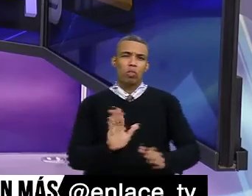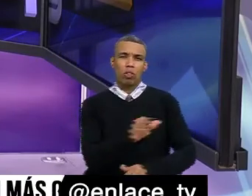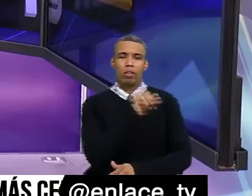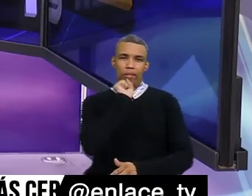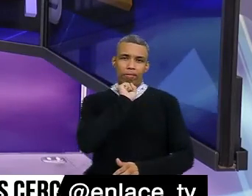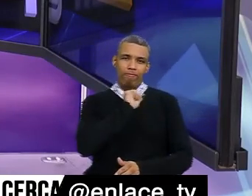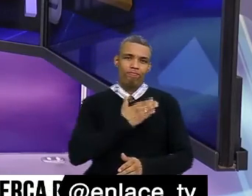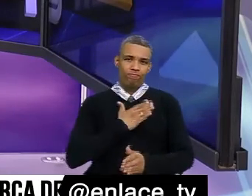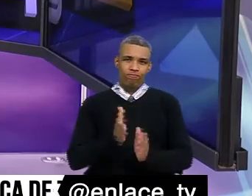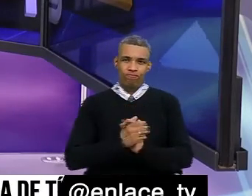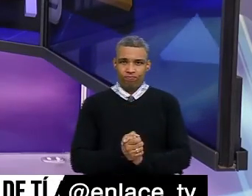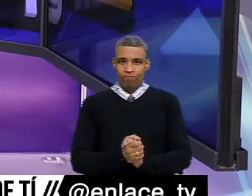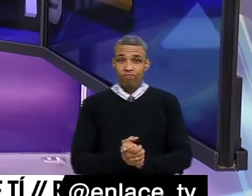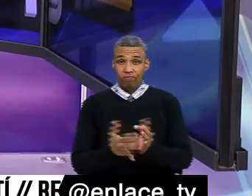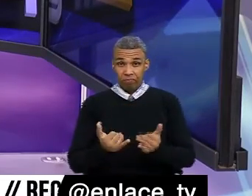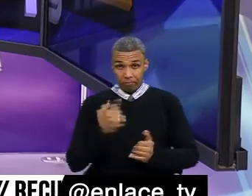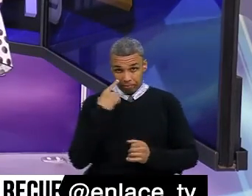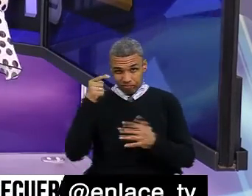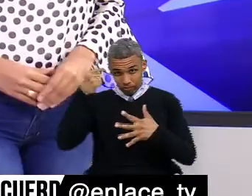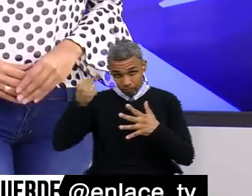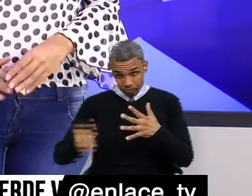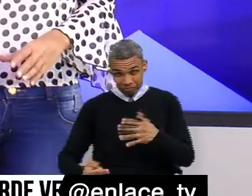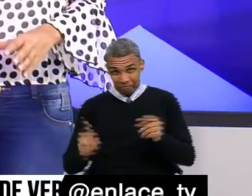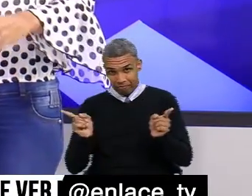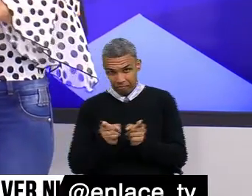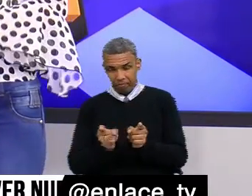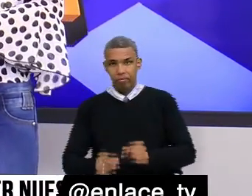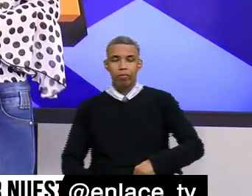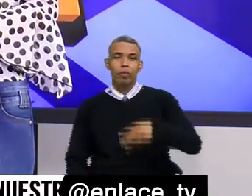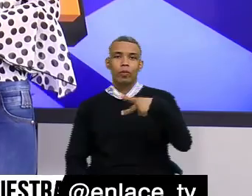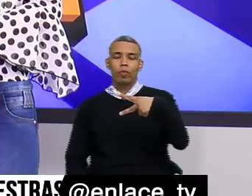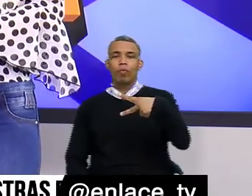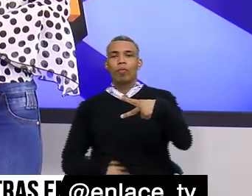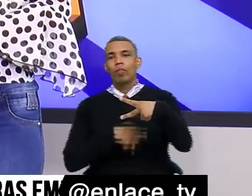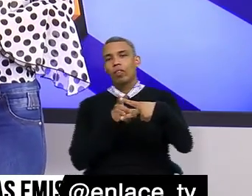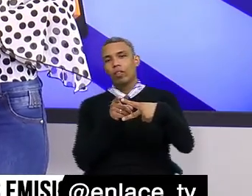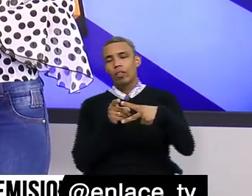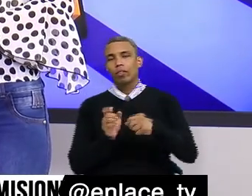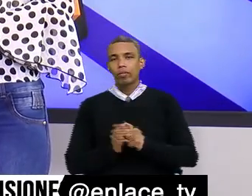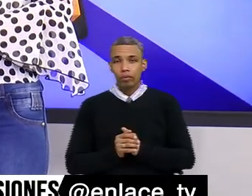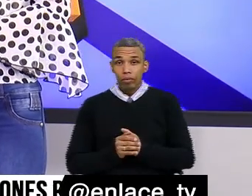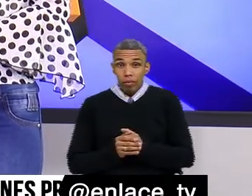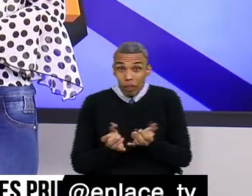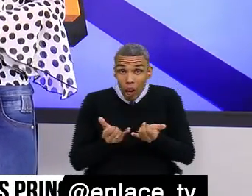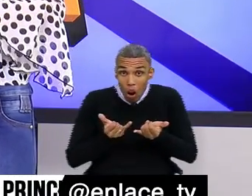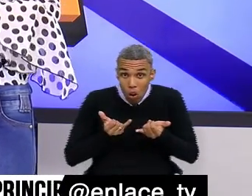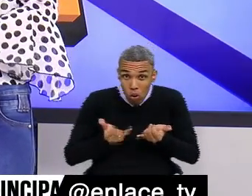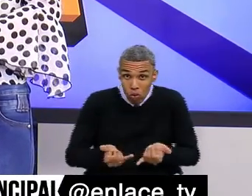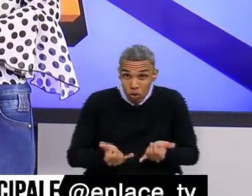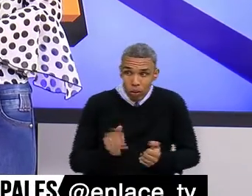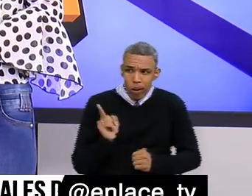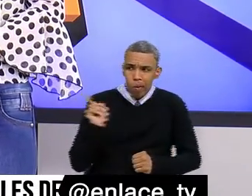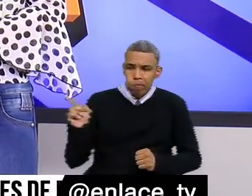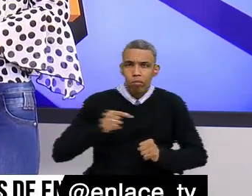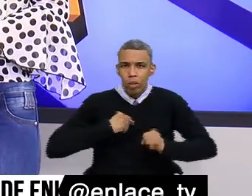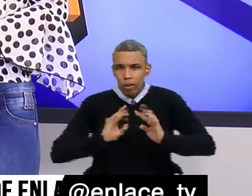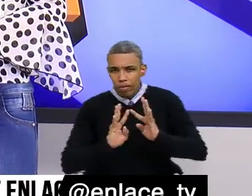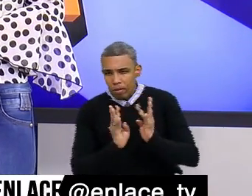www.enlacetelevisión.com. A continuación conozcamos nuestros titulares. Se debate a esta hora en el Consejo Municipal el tema de espacio